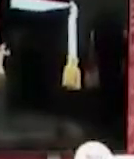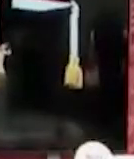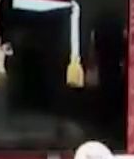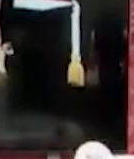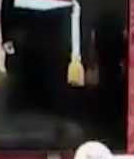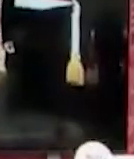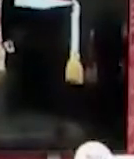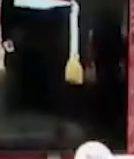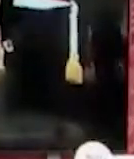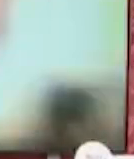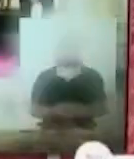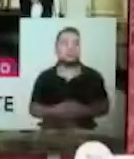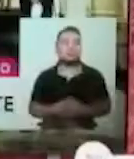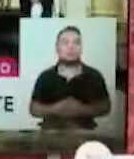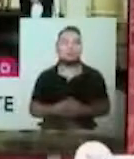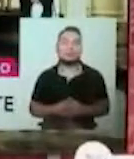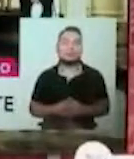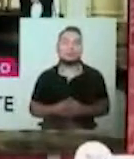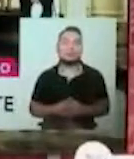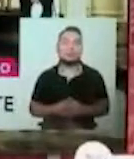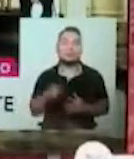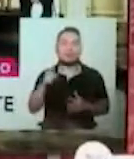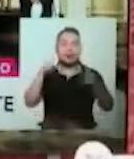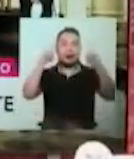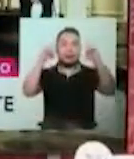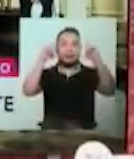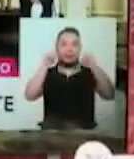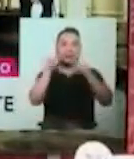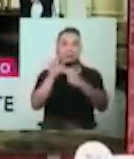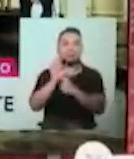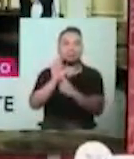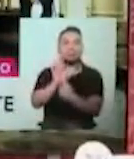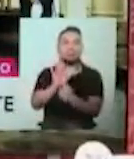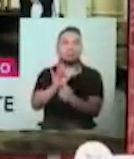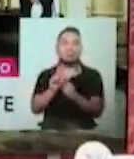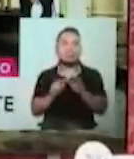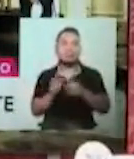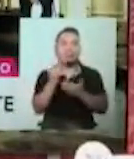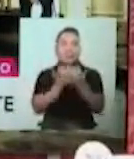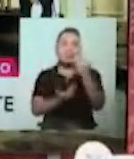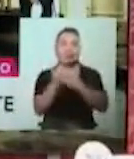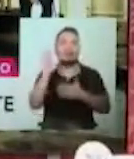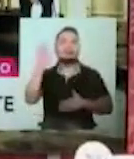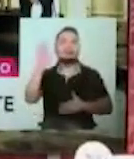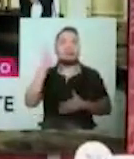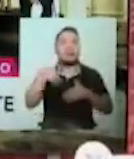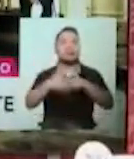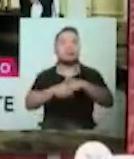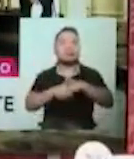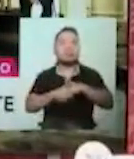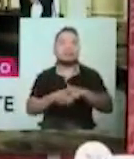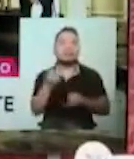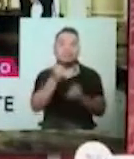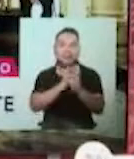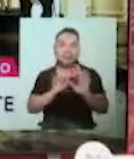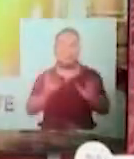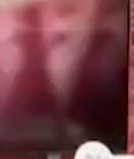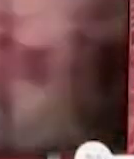que en una presentación del gabinete los criterios son, primero, técnico, ver